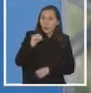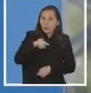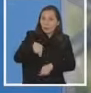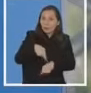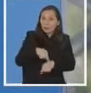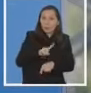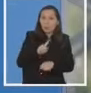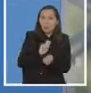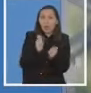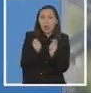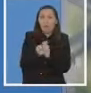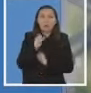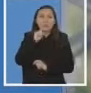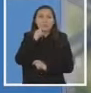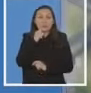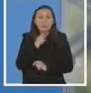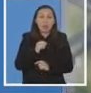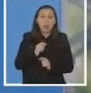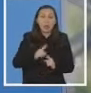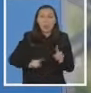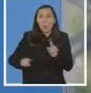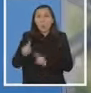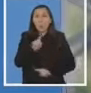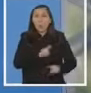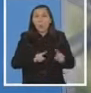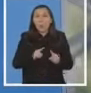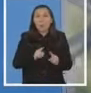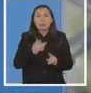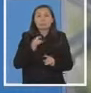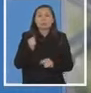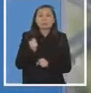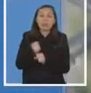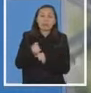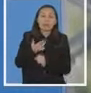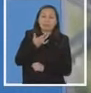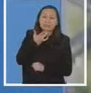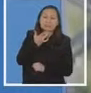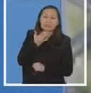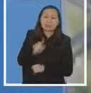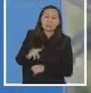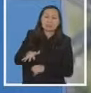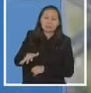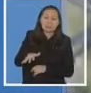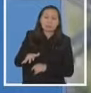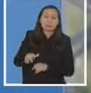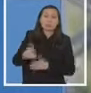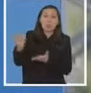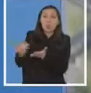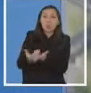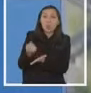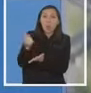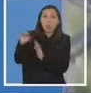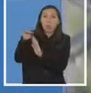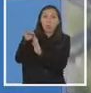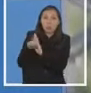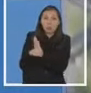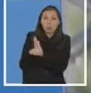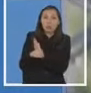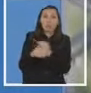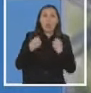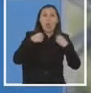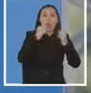se transformen en una excusa para precarizar el trabajo, reducir salarios y aumentar